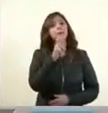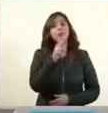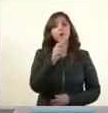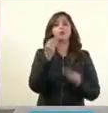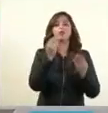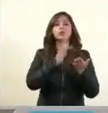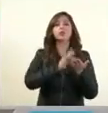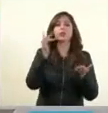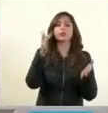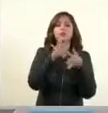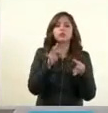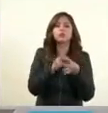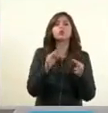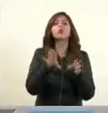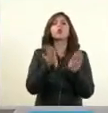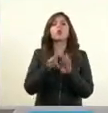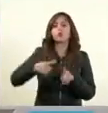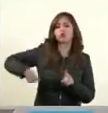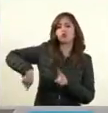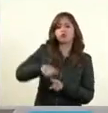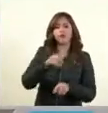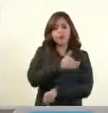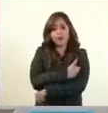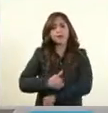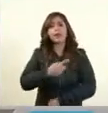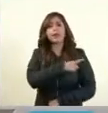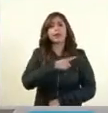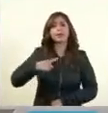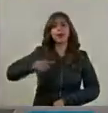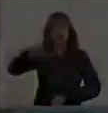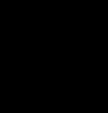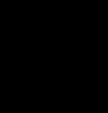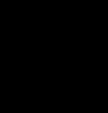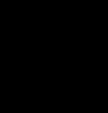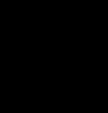por enseñarnos Vero. un poco Nos vemos. como familias lo que debemos aprender, por supuesto. Muchas gracias, Vero.